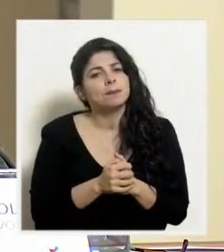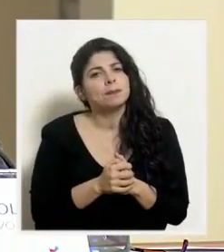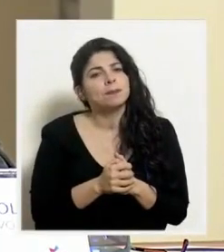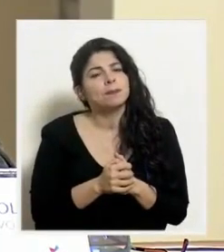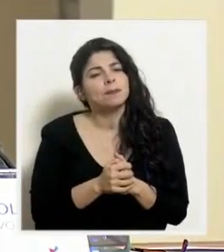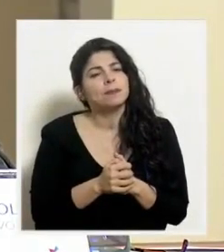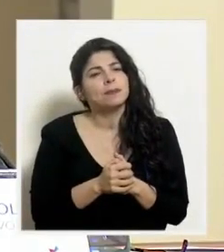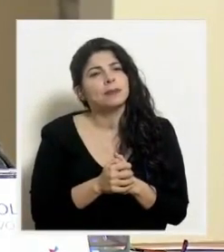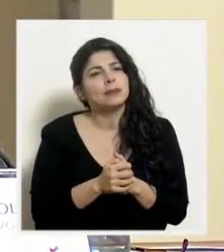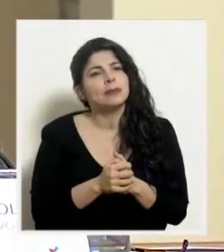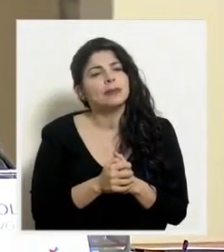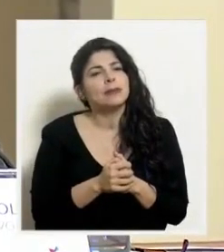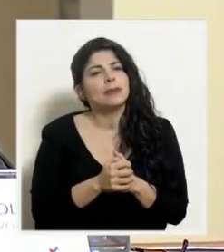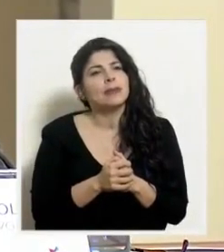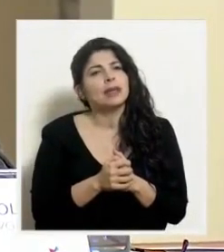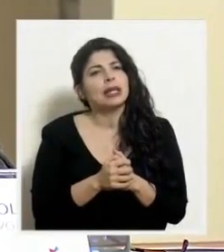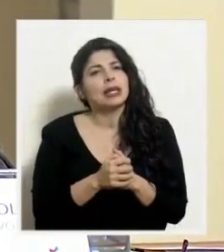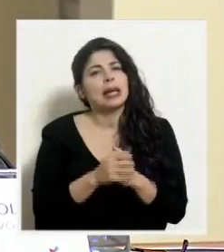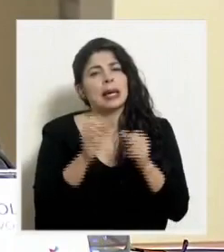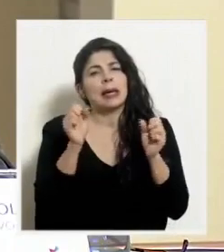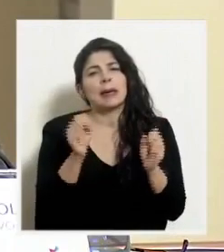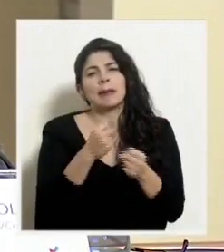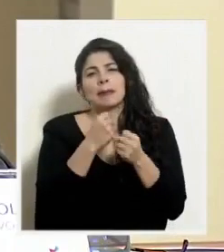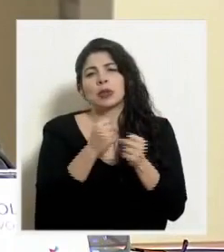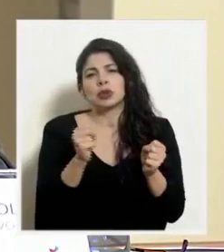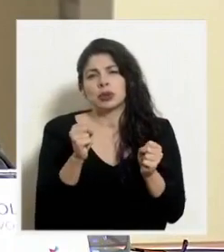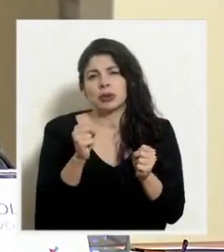Es impensable que un equipo